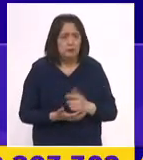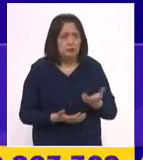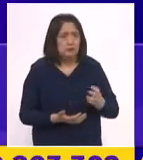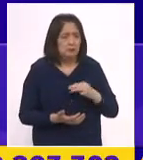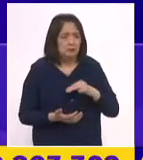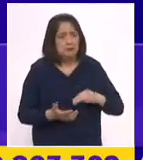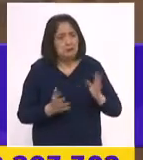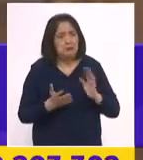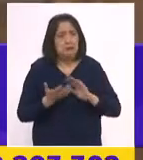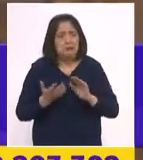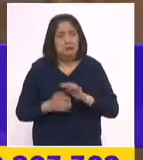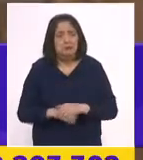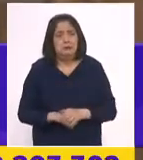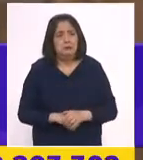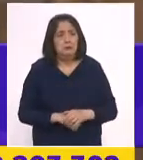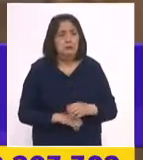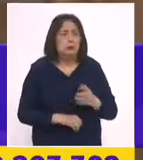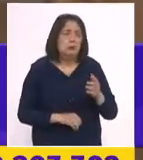se disculpó.